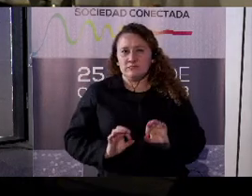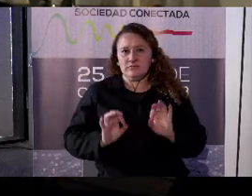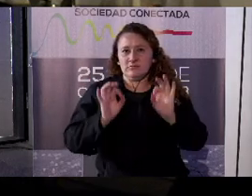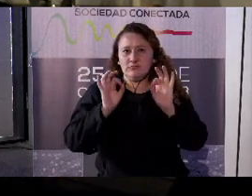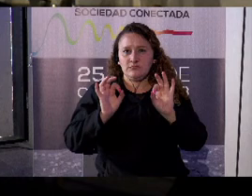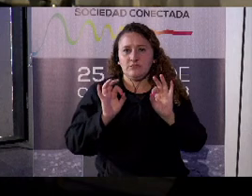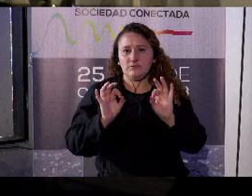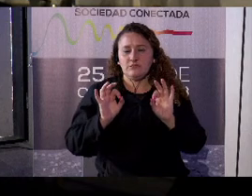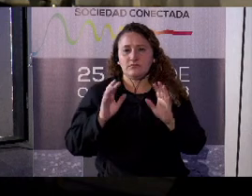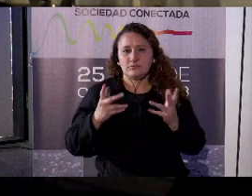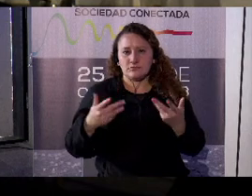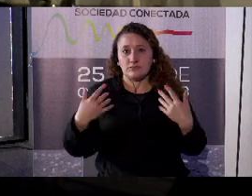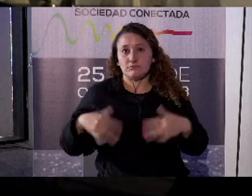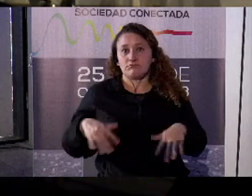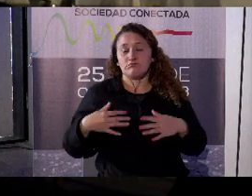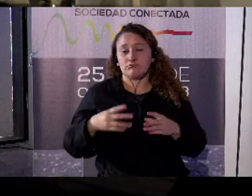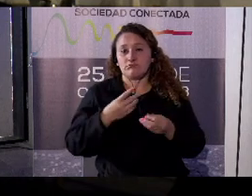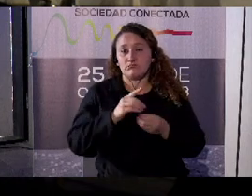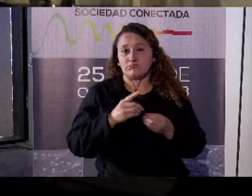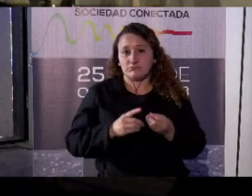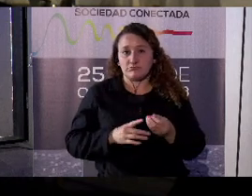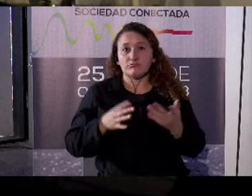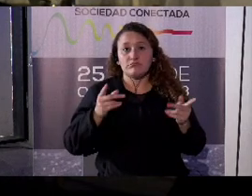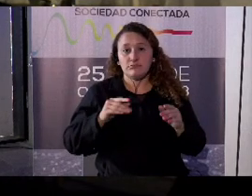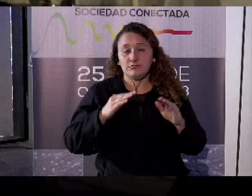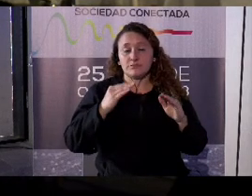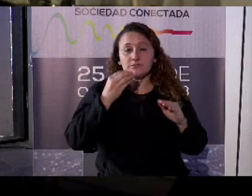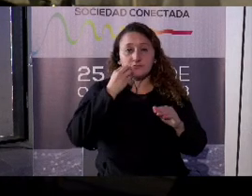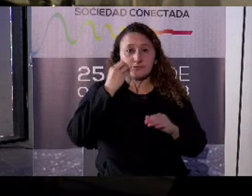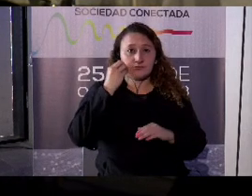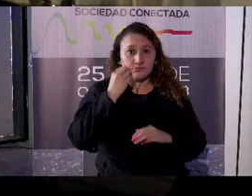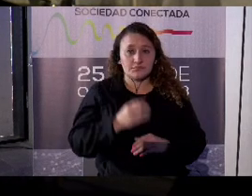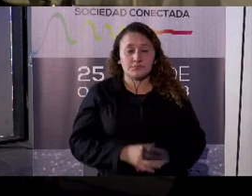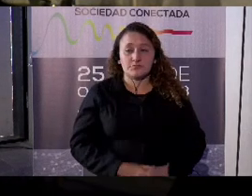los terminales en los dispositivos y también en los